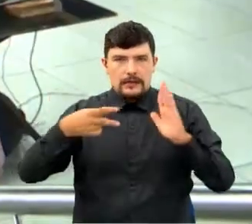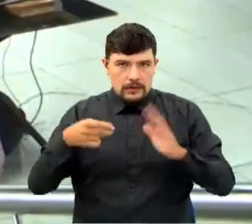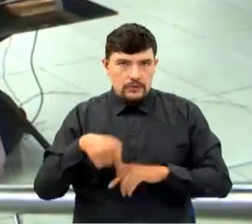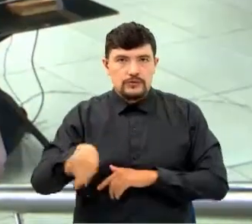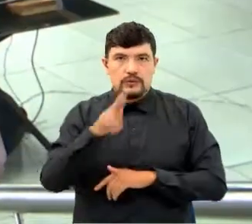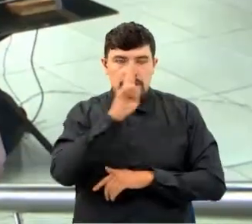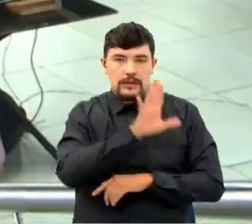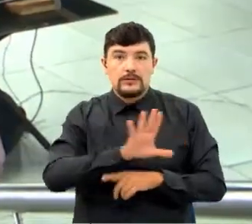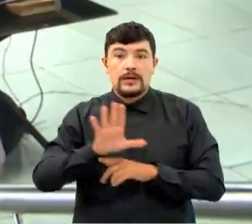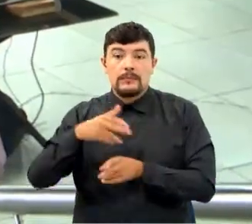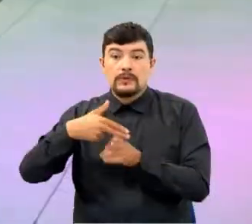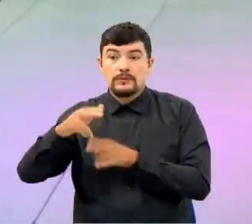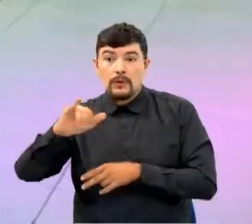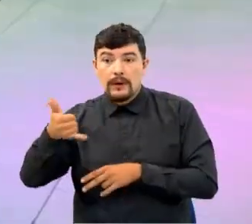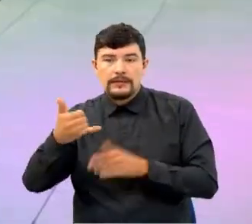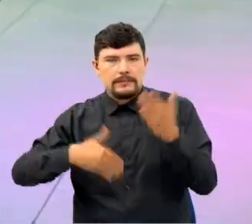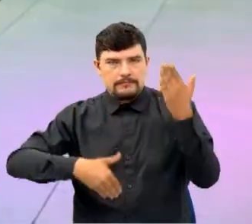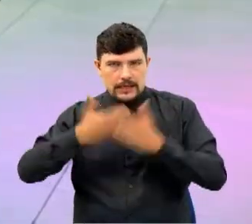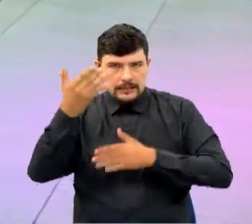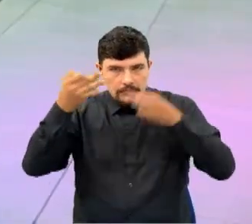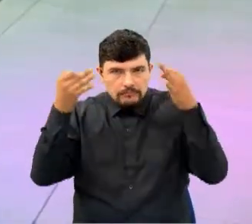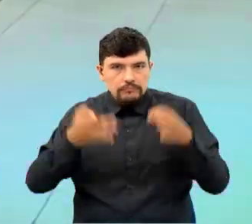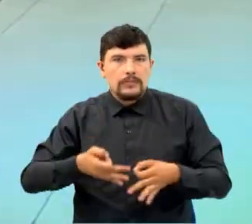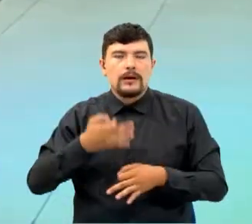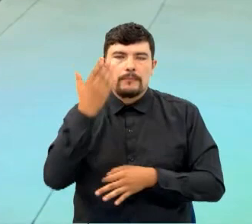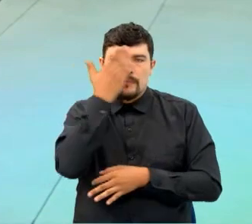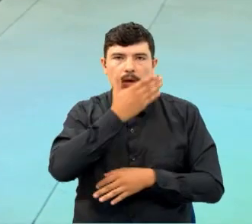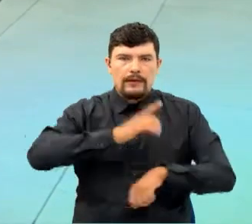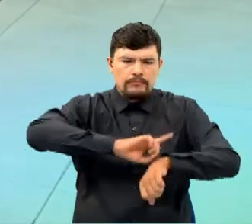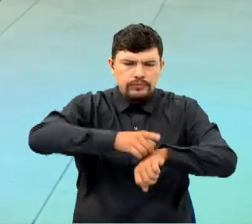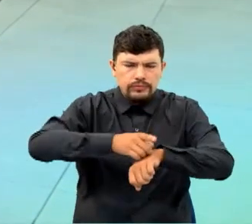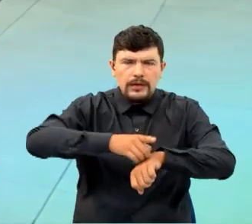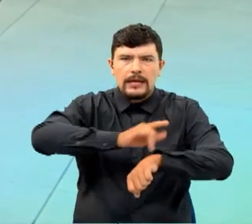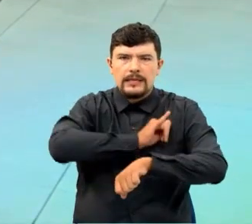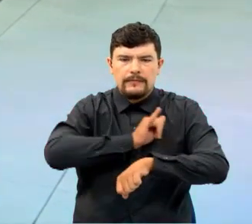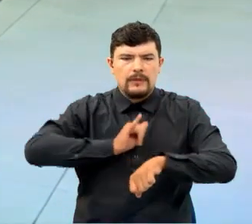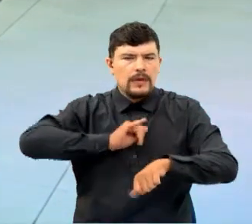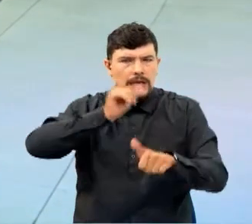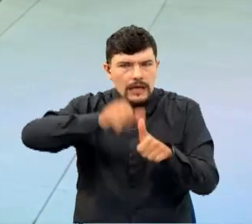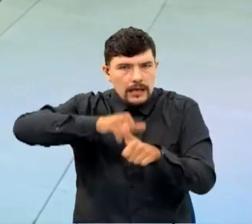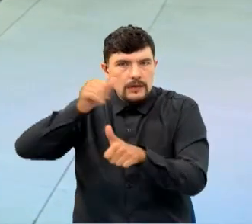y el jueves darán inicio las competencias en las pruebas de contrarreloj para todas las categorías.